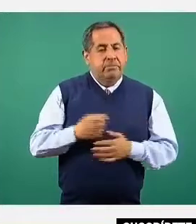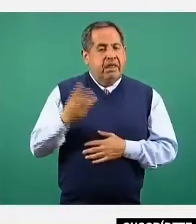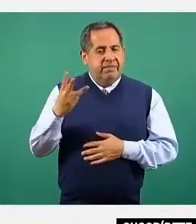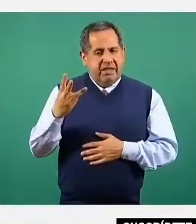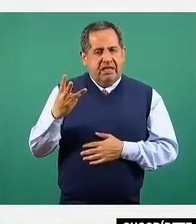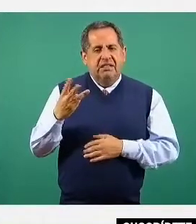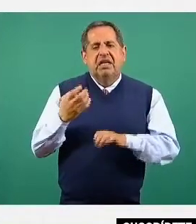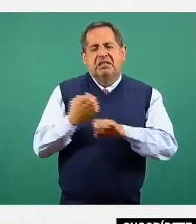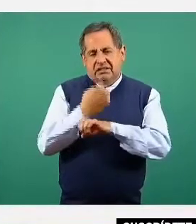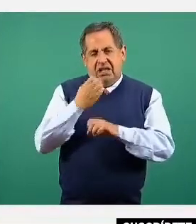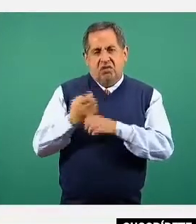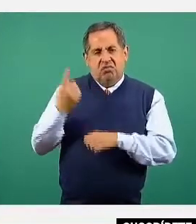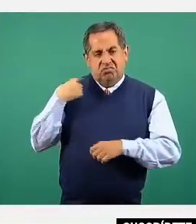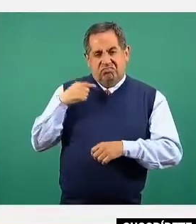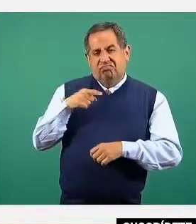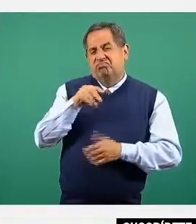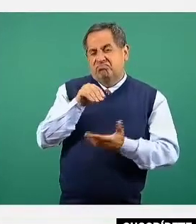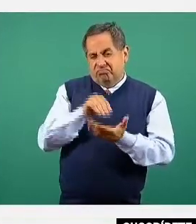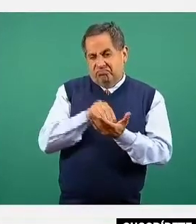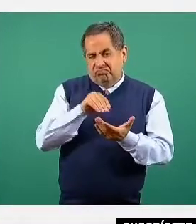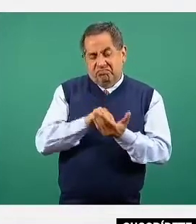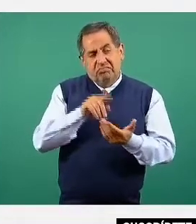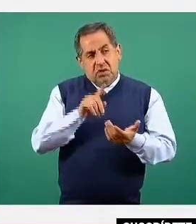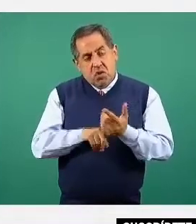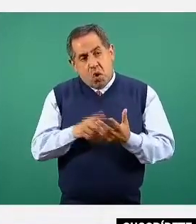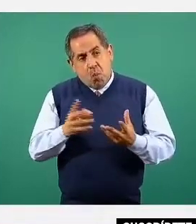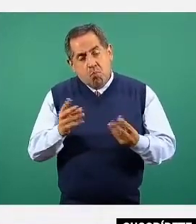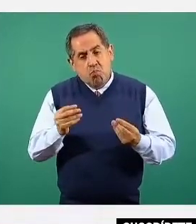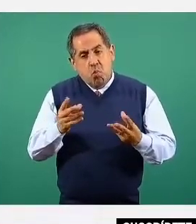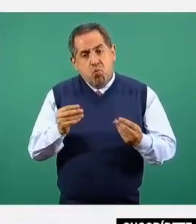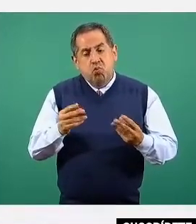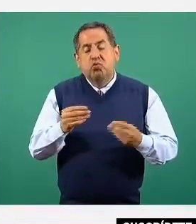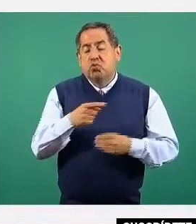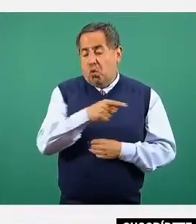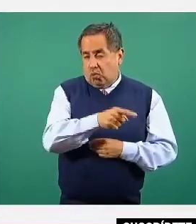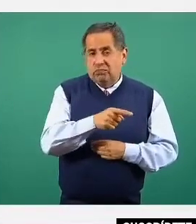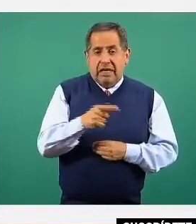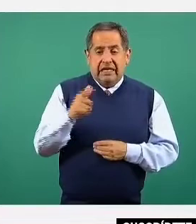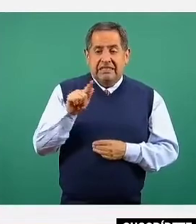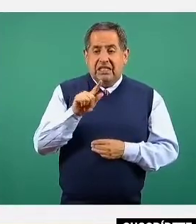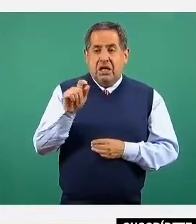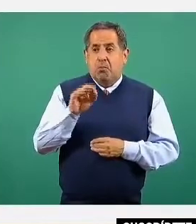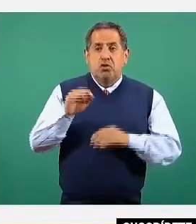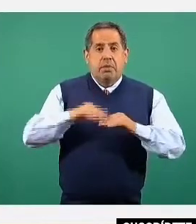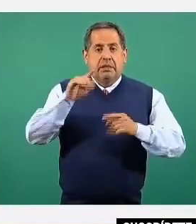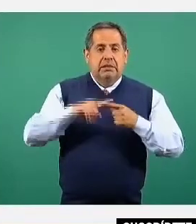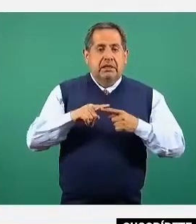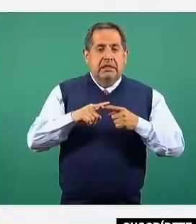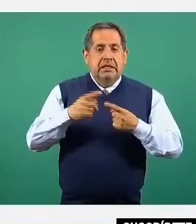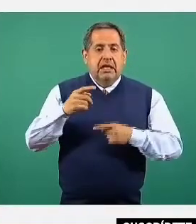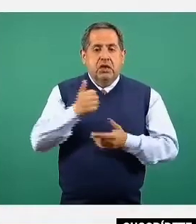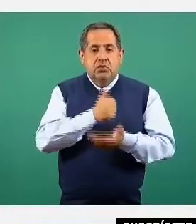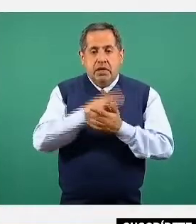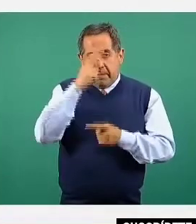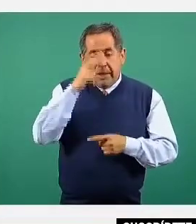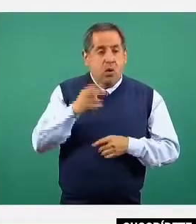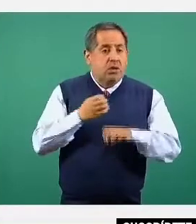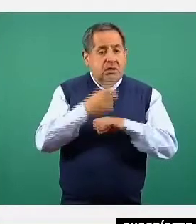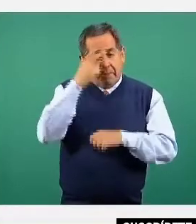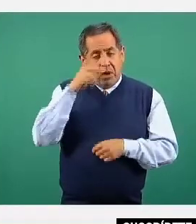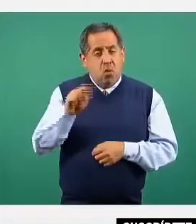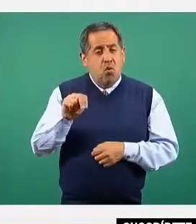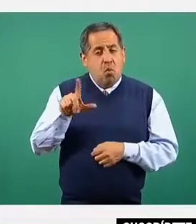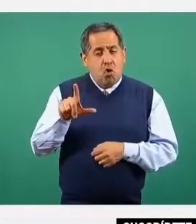entidades en las últimas semanas las que tienen este nivel de ocupación mayor al 70%, Ciudad de México, Estado de México y Nuevo León, pero